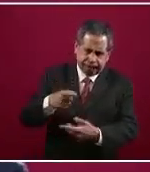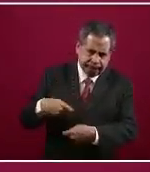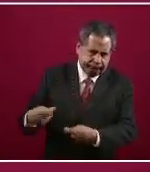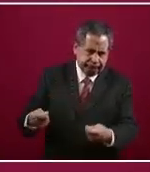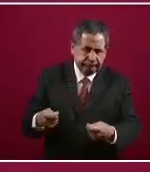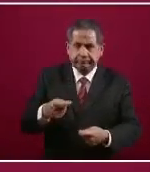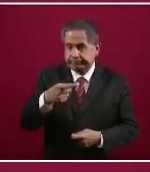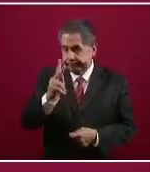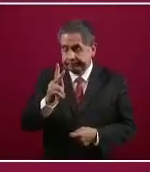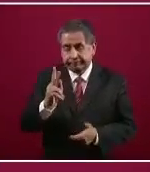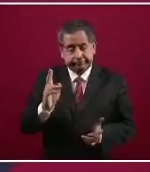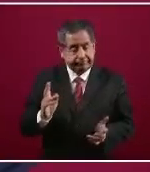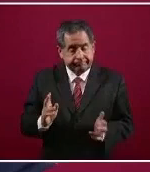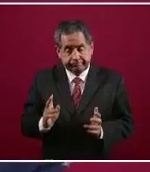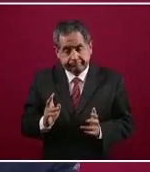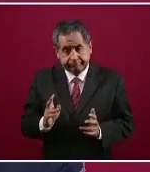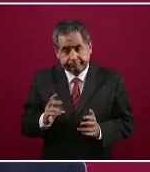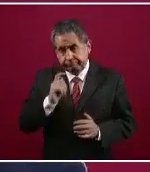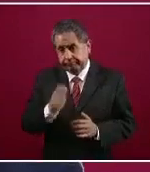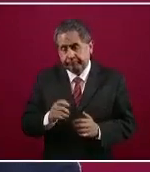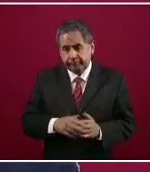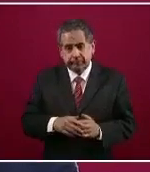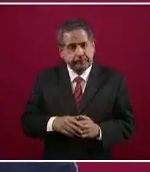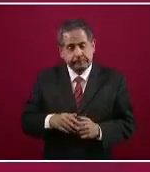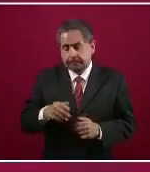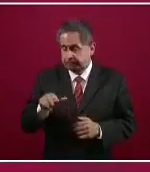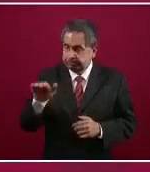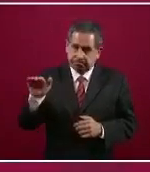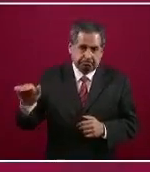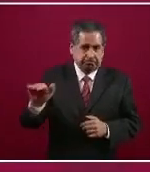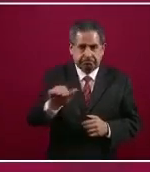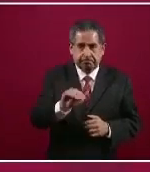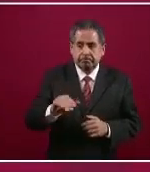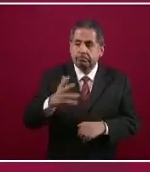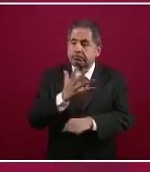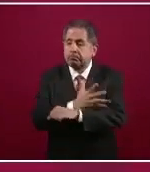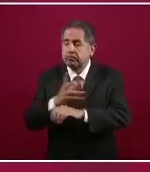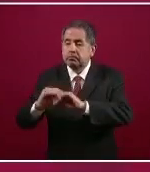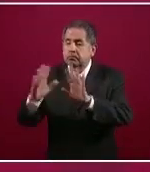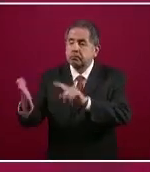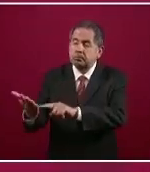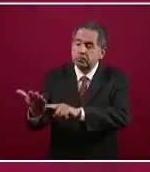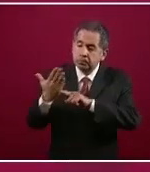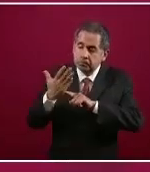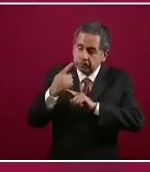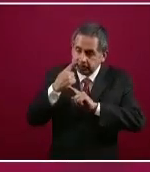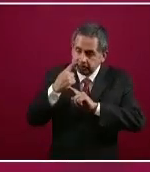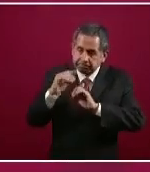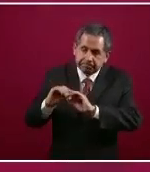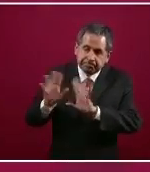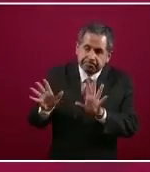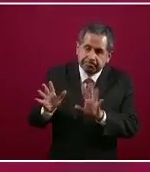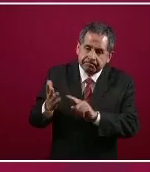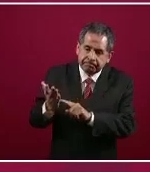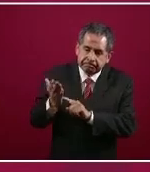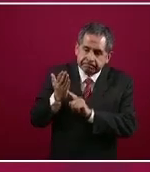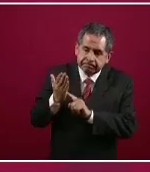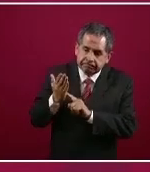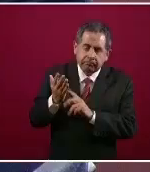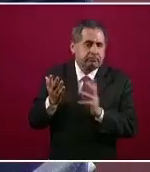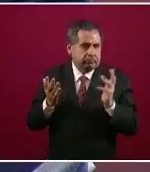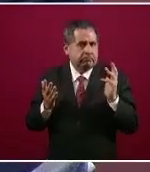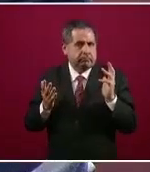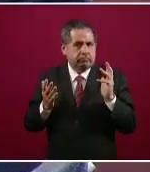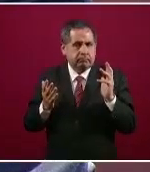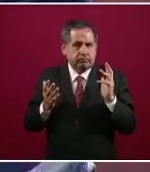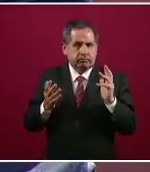pero sí se está pidiendo transparencia en el manejo de los fondos,